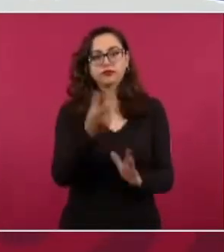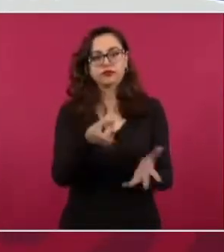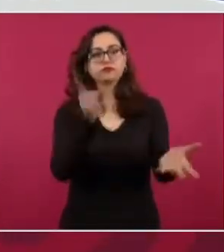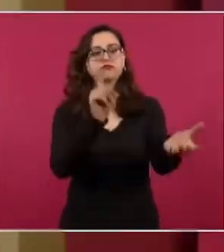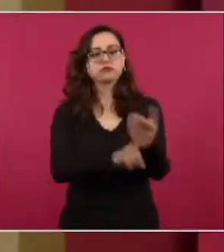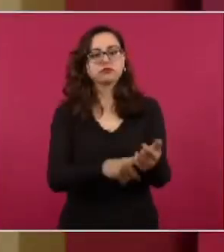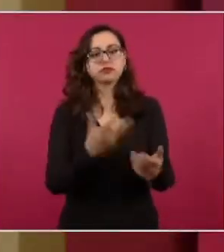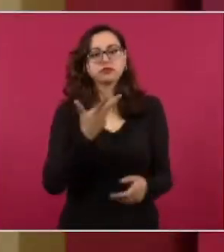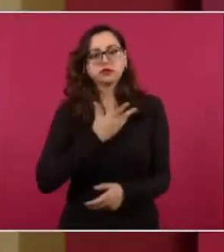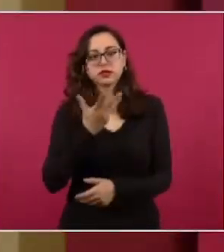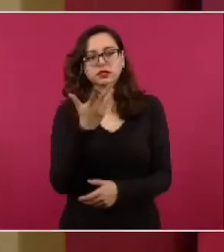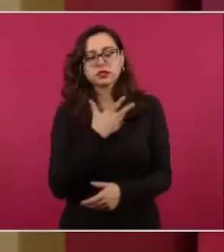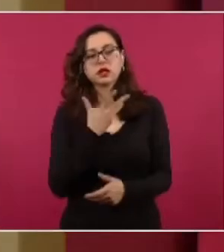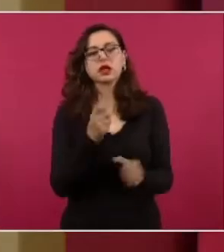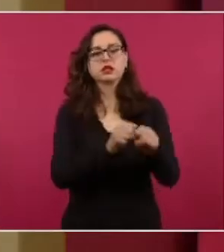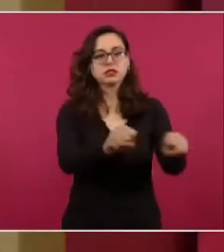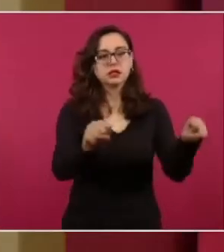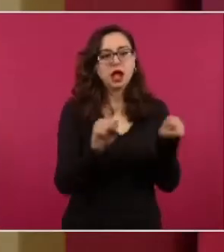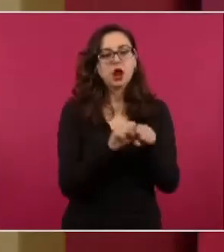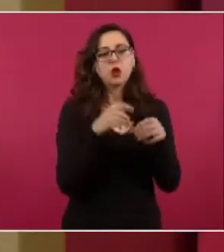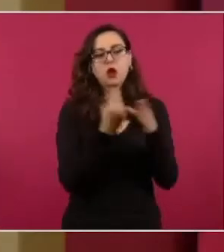dormitorios